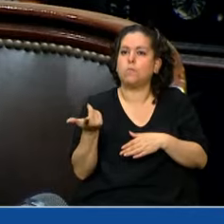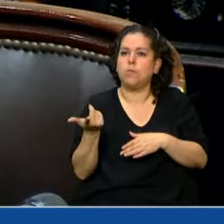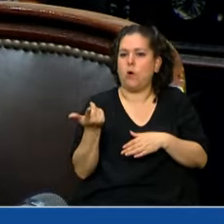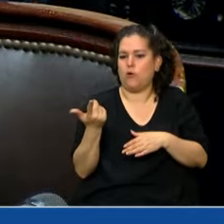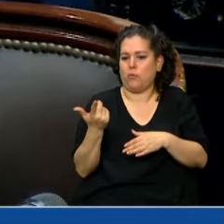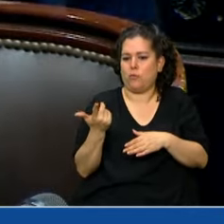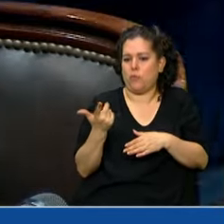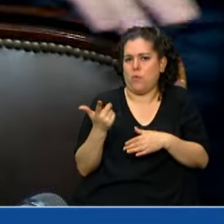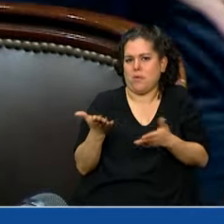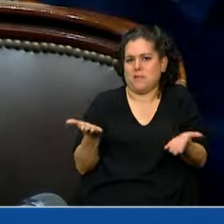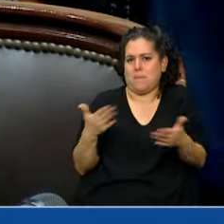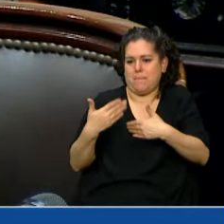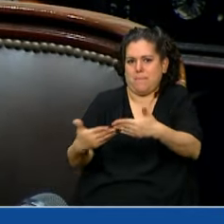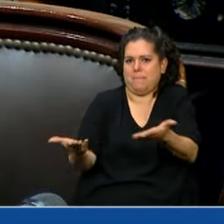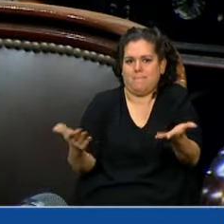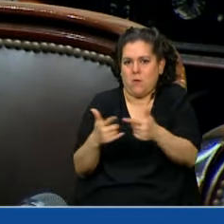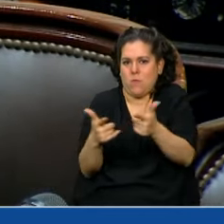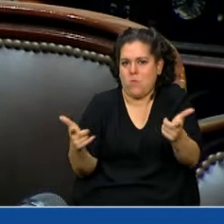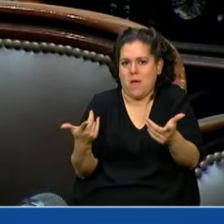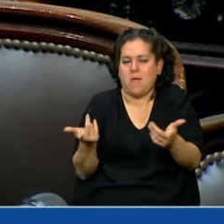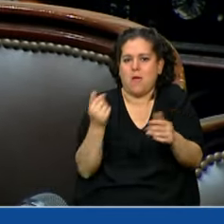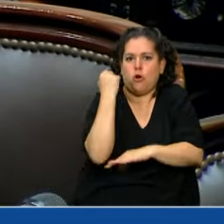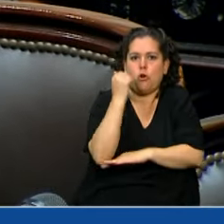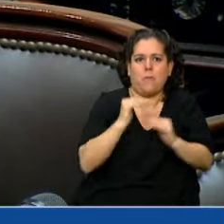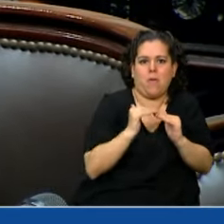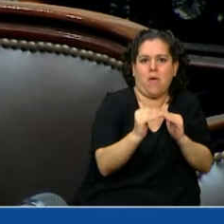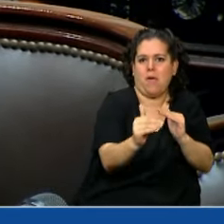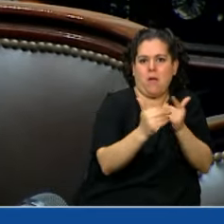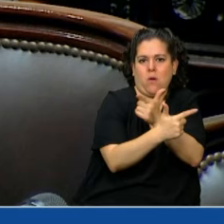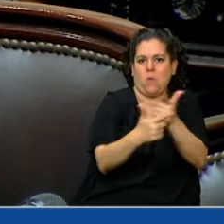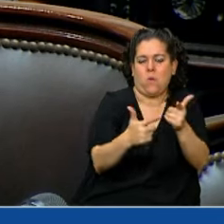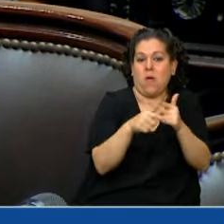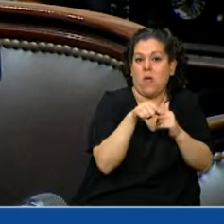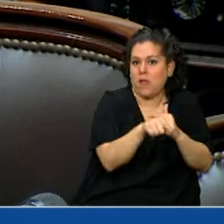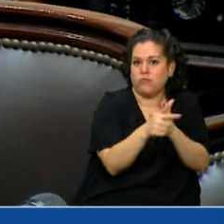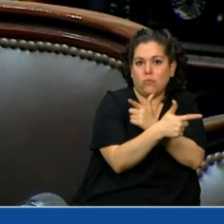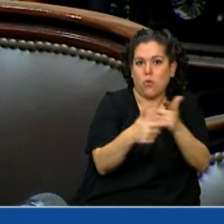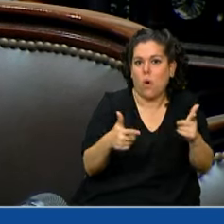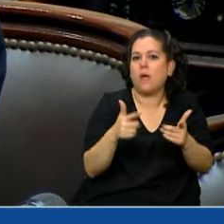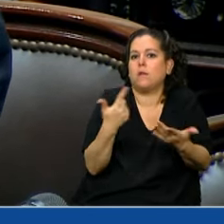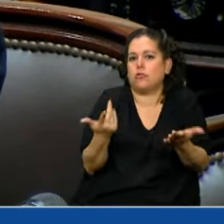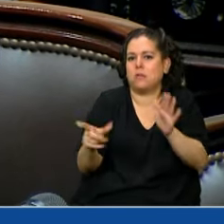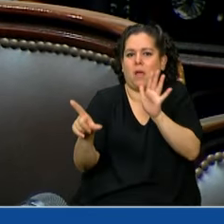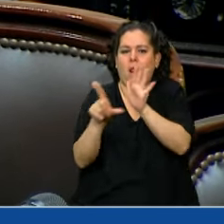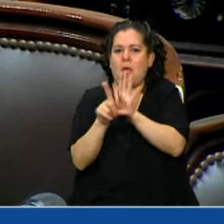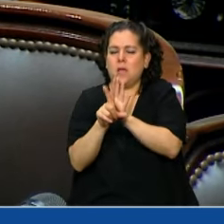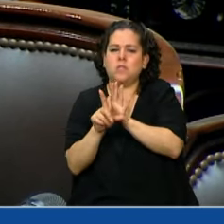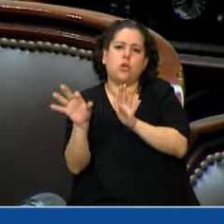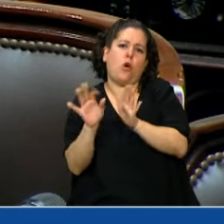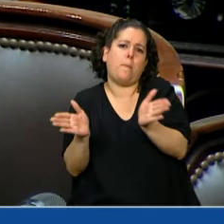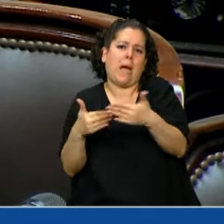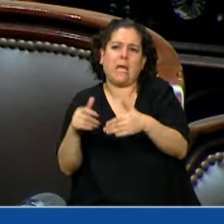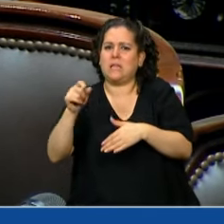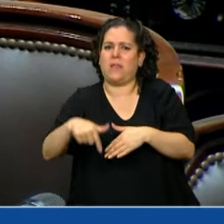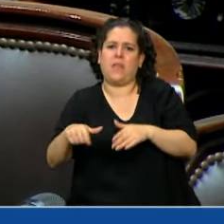está sucediendo sin estabilización de la economía casi ninguna de las leyes y paquetes de leyes